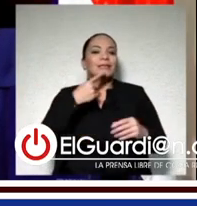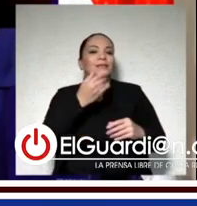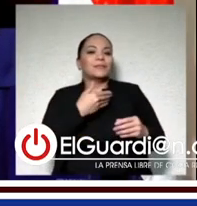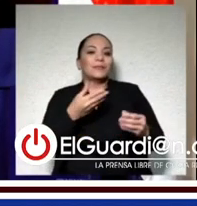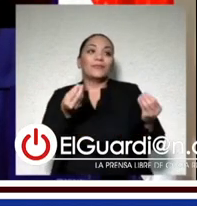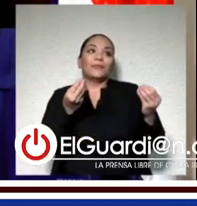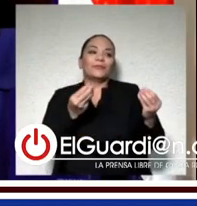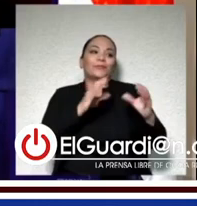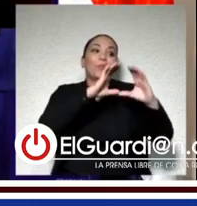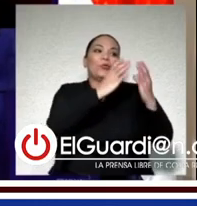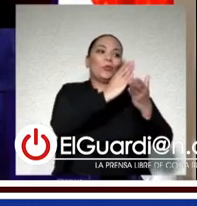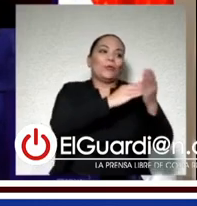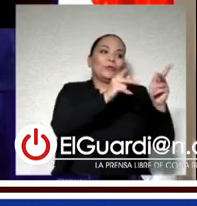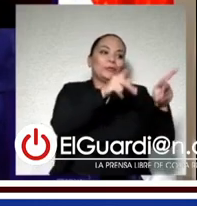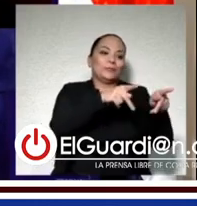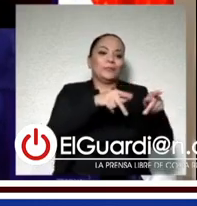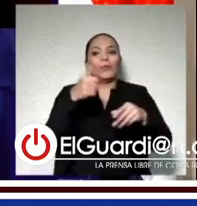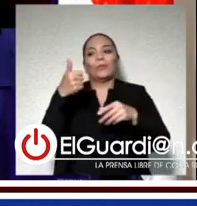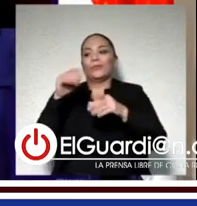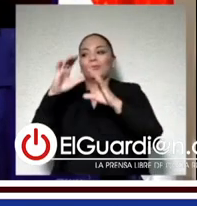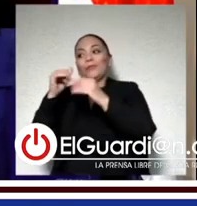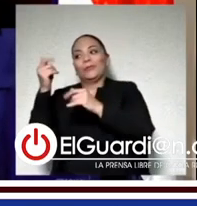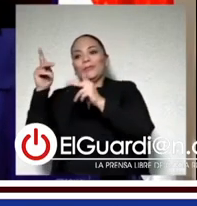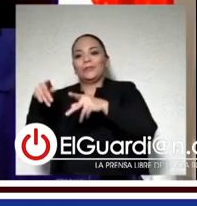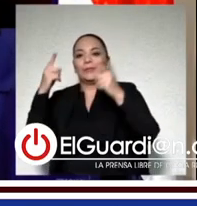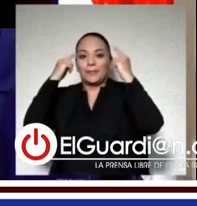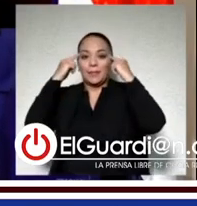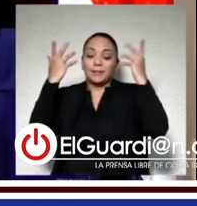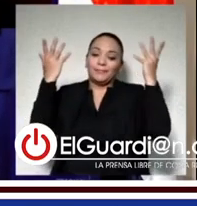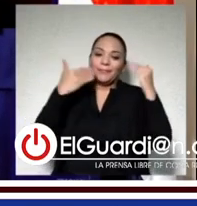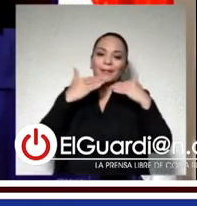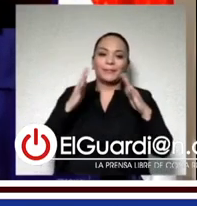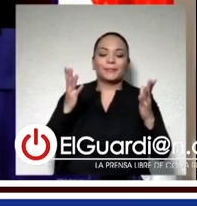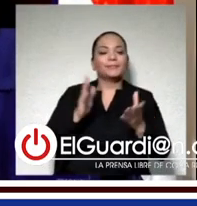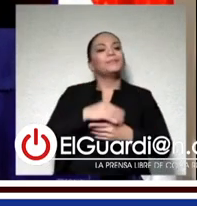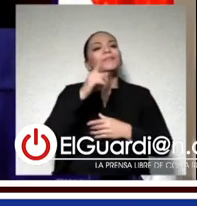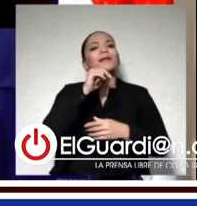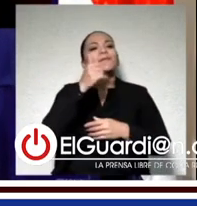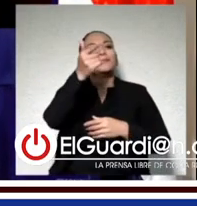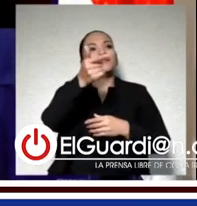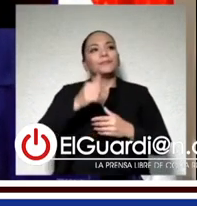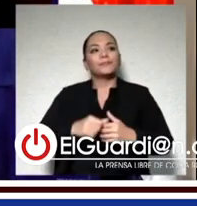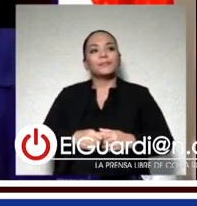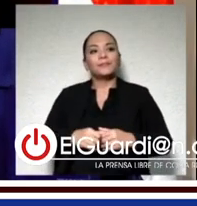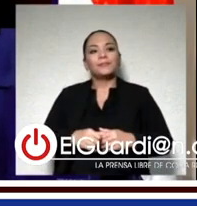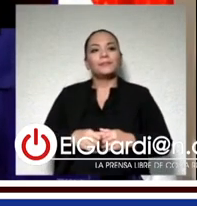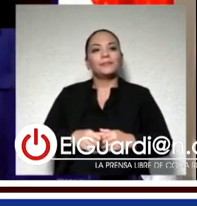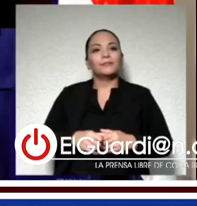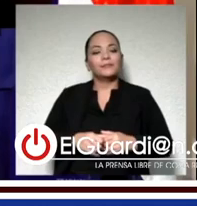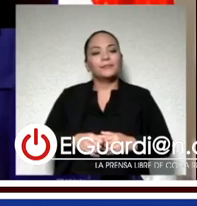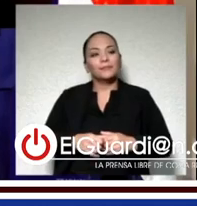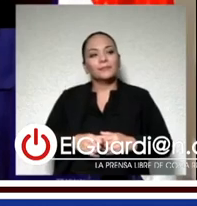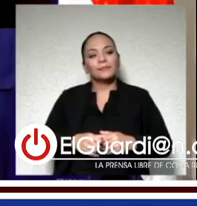mundo vivimos otros? Caballera allá atrás, por favor, identifíquese. Por favor.